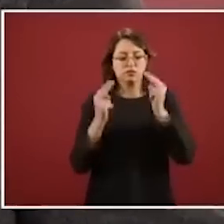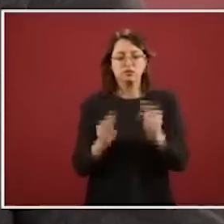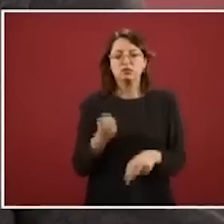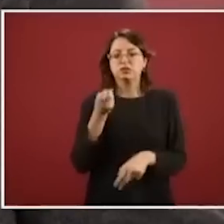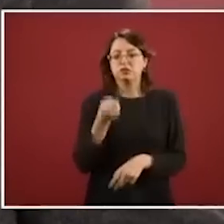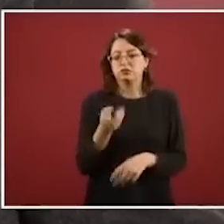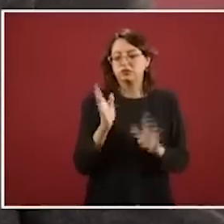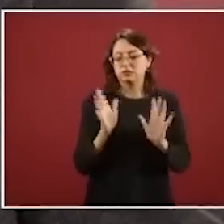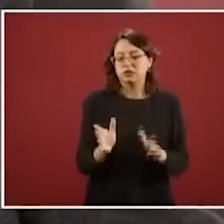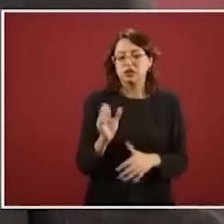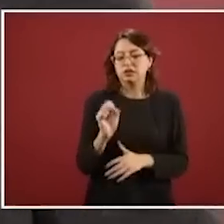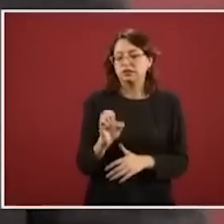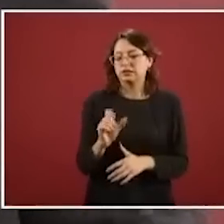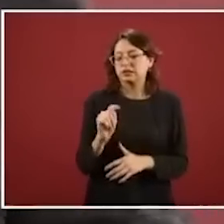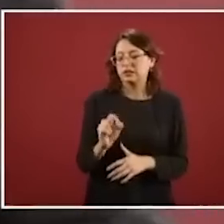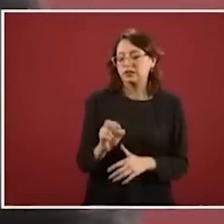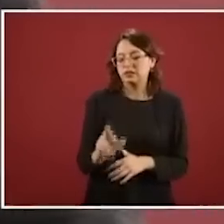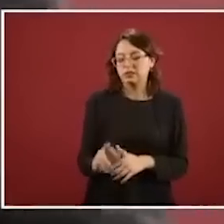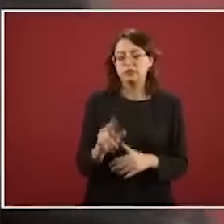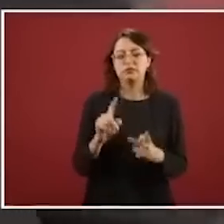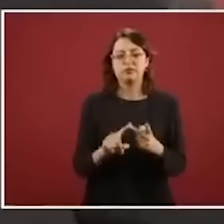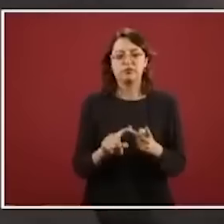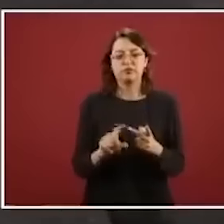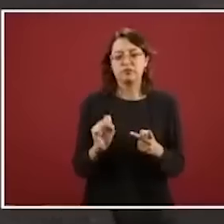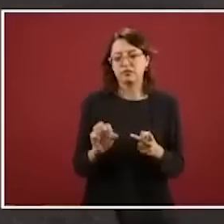viendo la Secretaría de Turismo, lo está viendo el canciller,